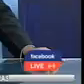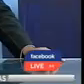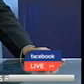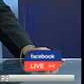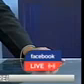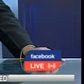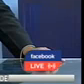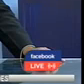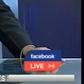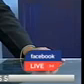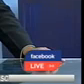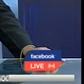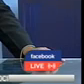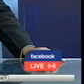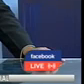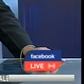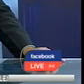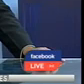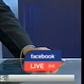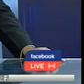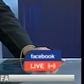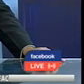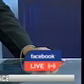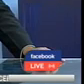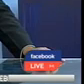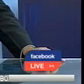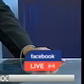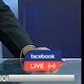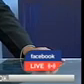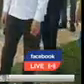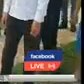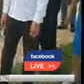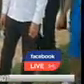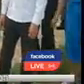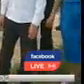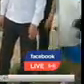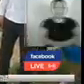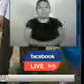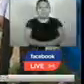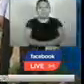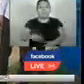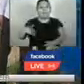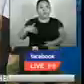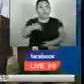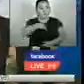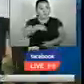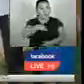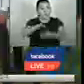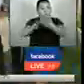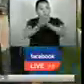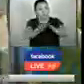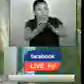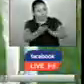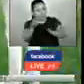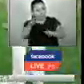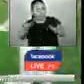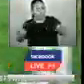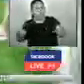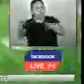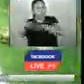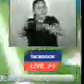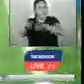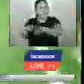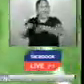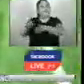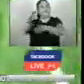Nosotros vamos de inmediato a un resumen de noticias nacionales. El Ministerio de Desarrollo Local y la Dirección de Reconstrucción